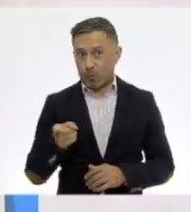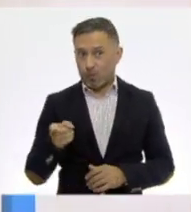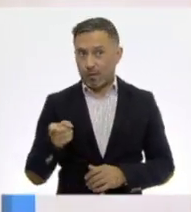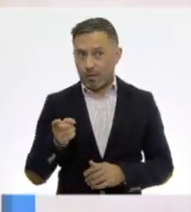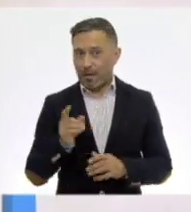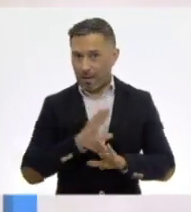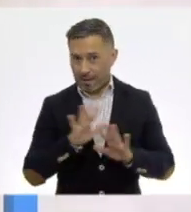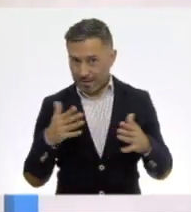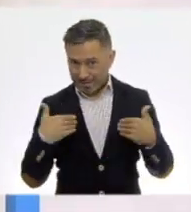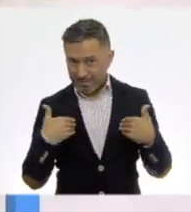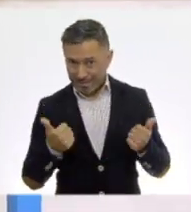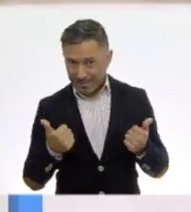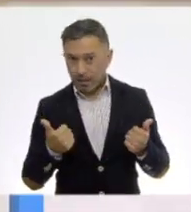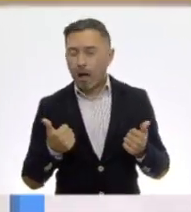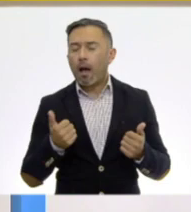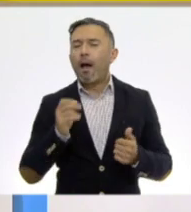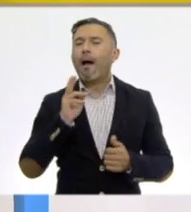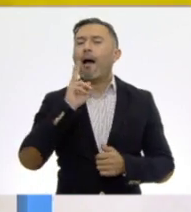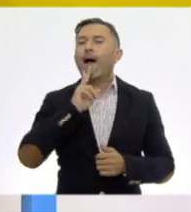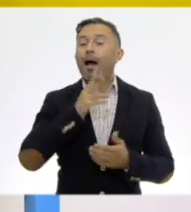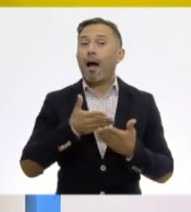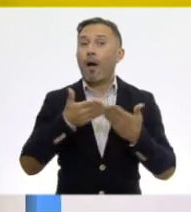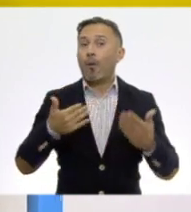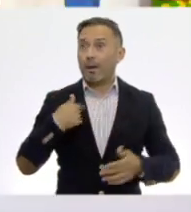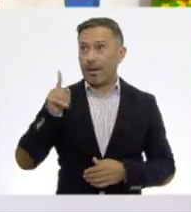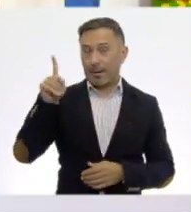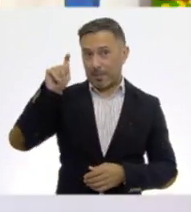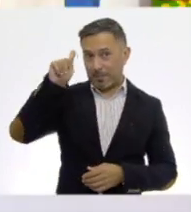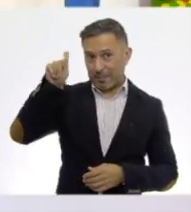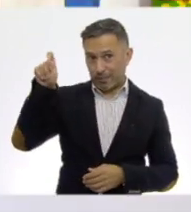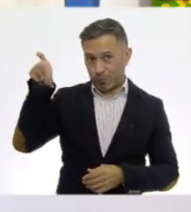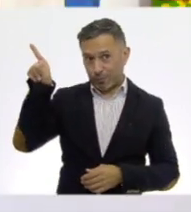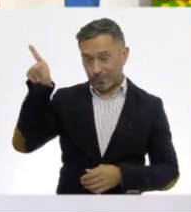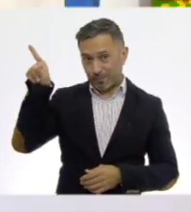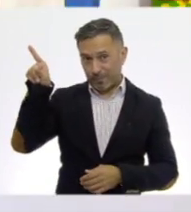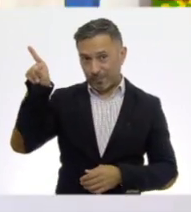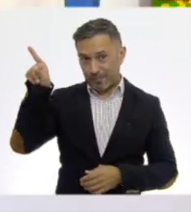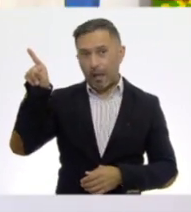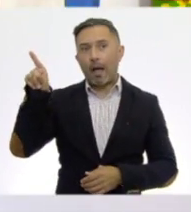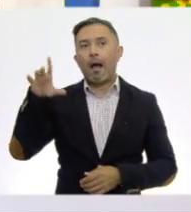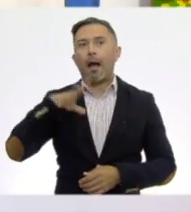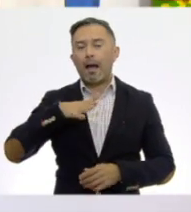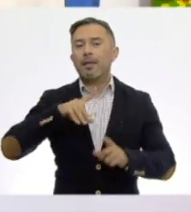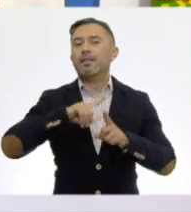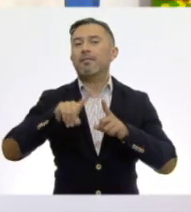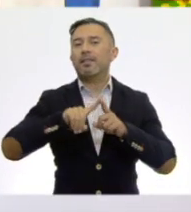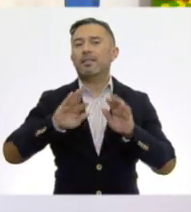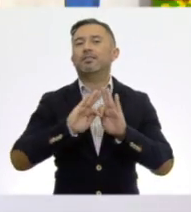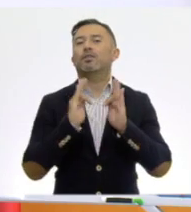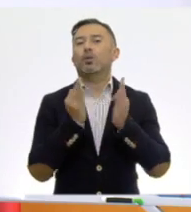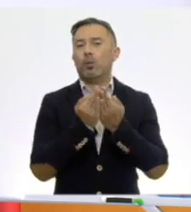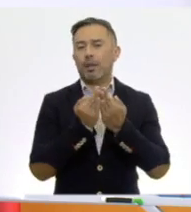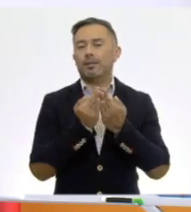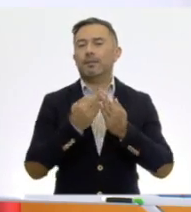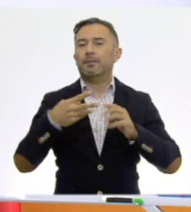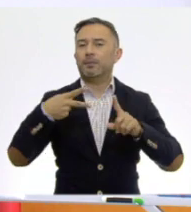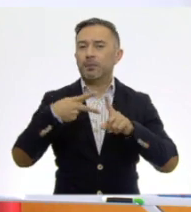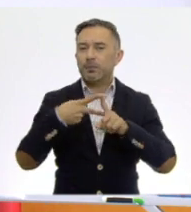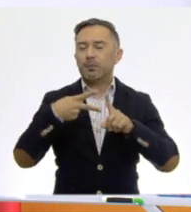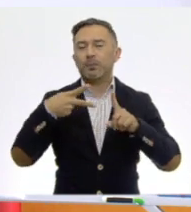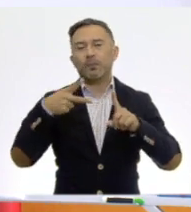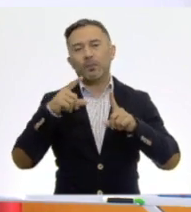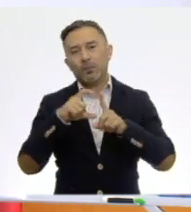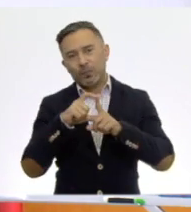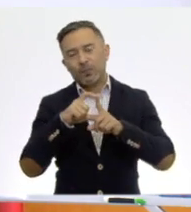te parece si entonces aquí en el pizarrón tengo algunas figuras geométricas? Sí, es cierto. Y como